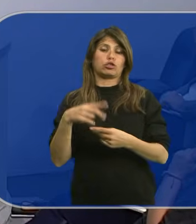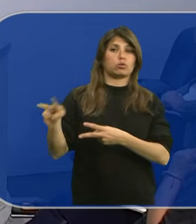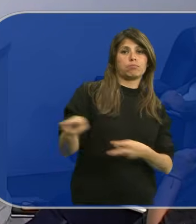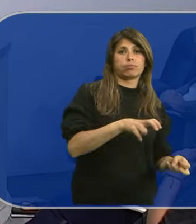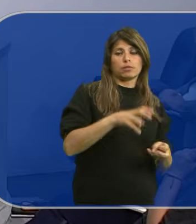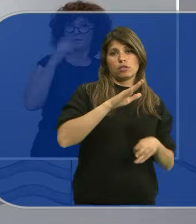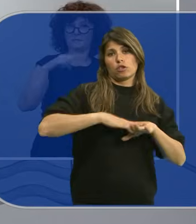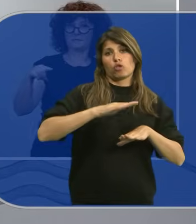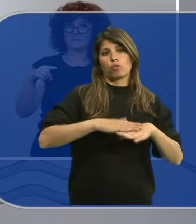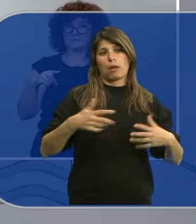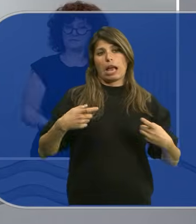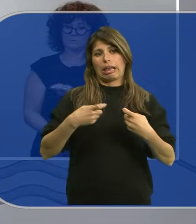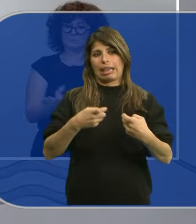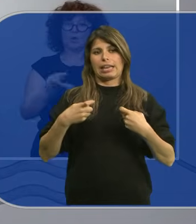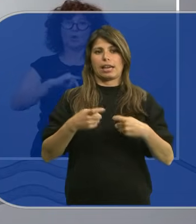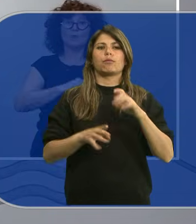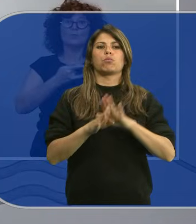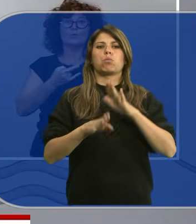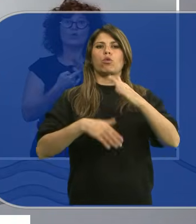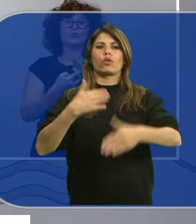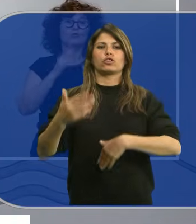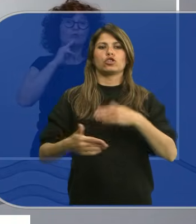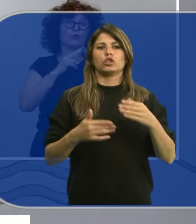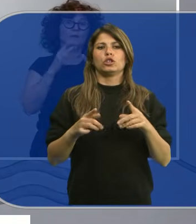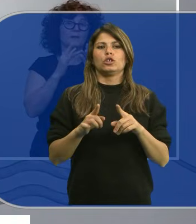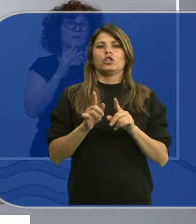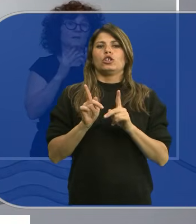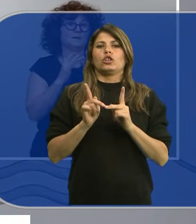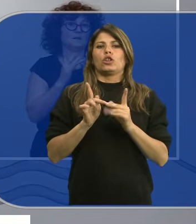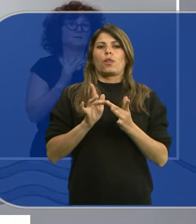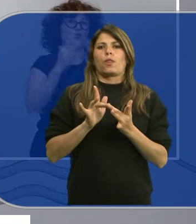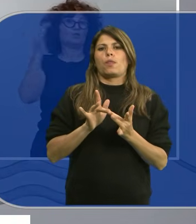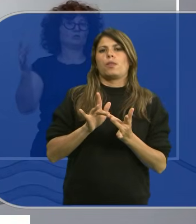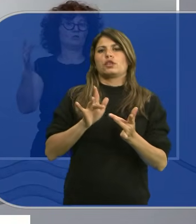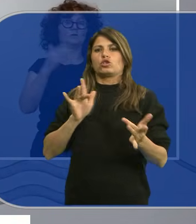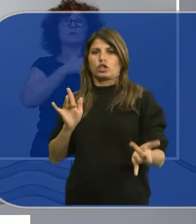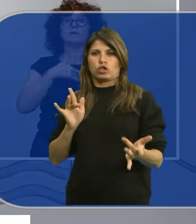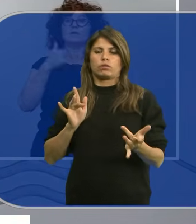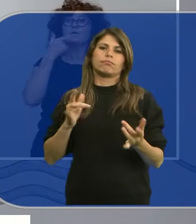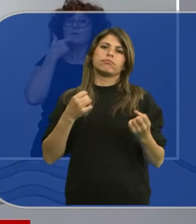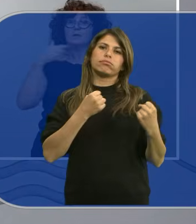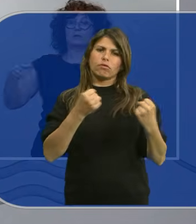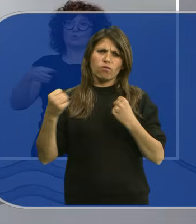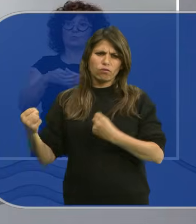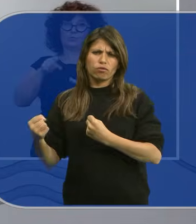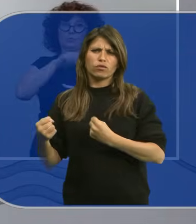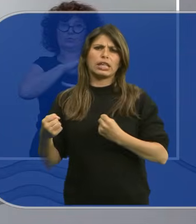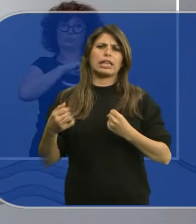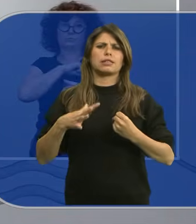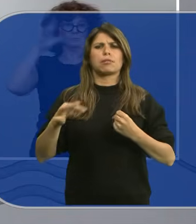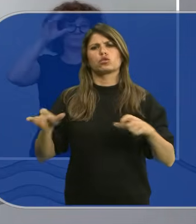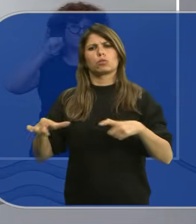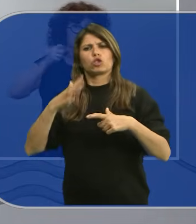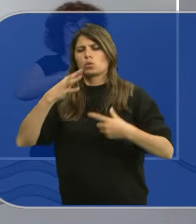por la guerra de Gaza. Un proceso de desconexión no solo de nuestras Fuerzas Armadas y Cuerpos de Seguridad, sino